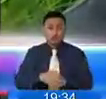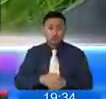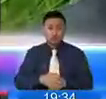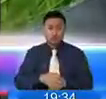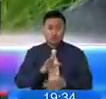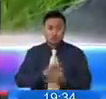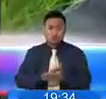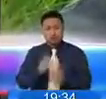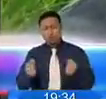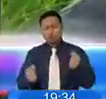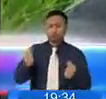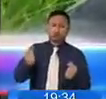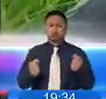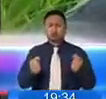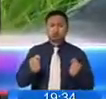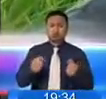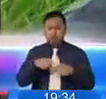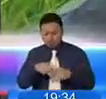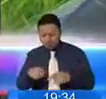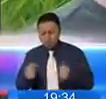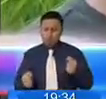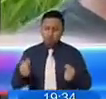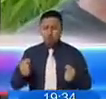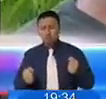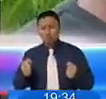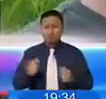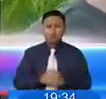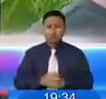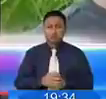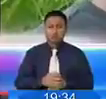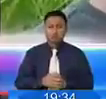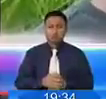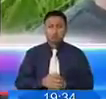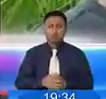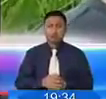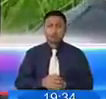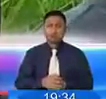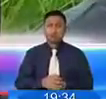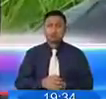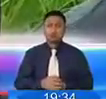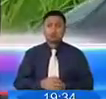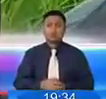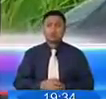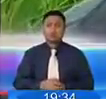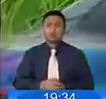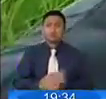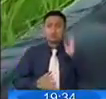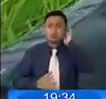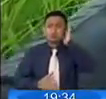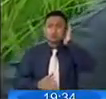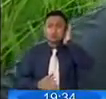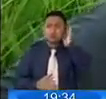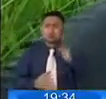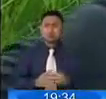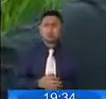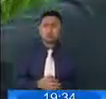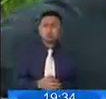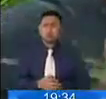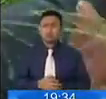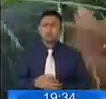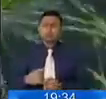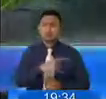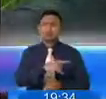manera prudente, lo que establece el límite de velocidad. De Buena Fe a Quevedo. De Buena Fe a Quevedo. Y ese guía que está allá. Venía